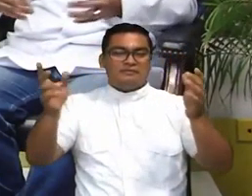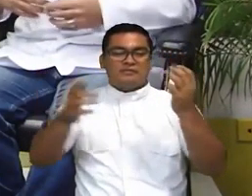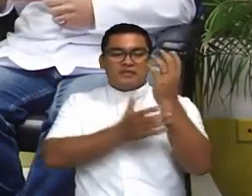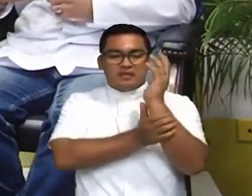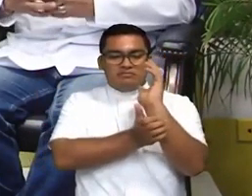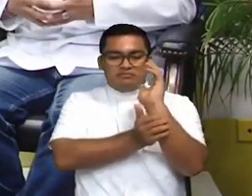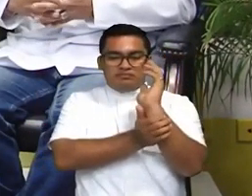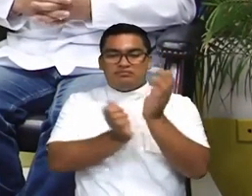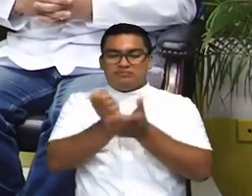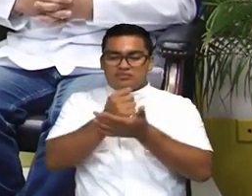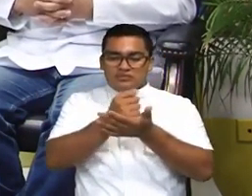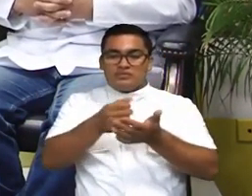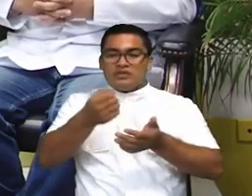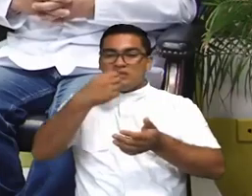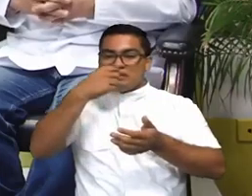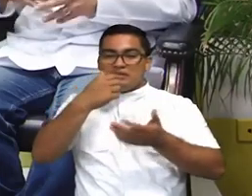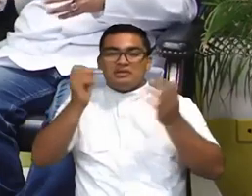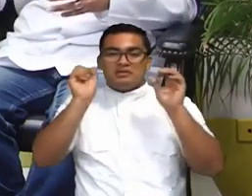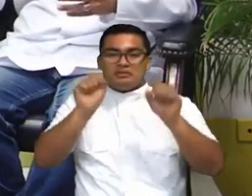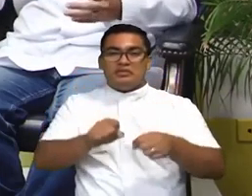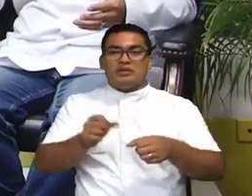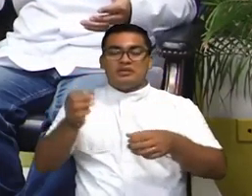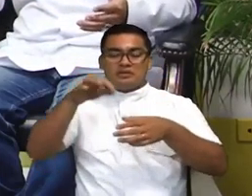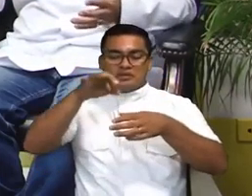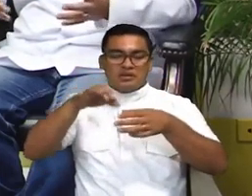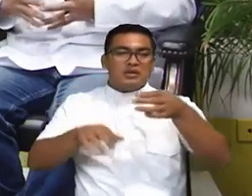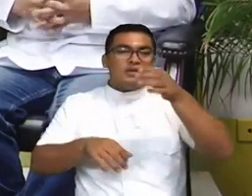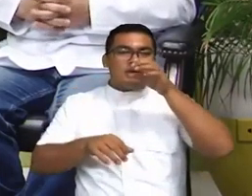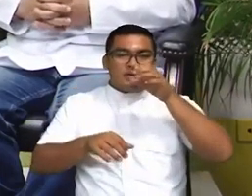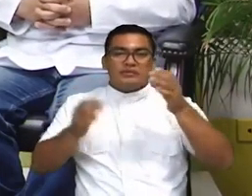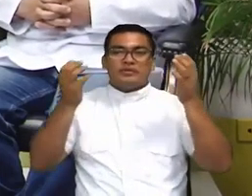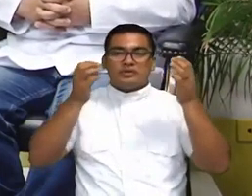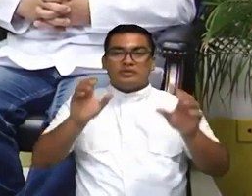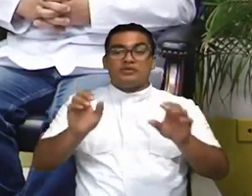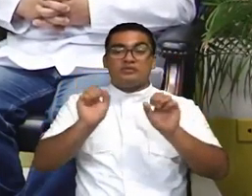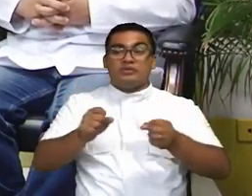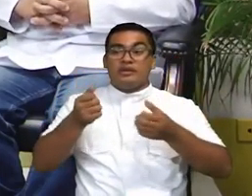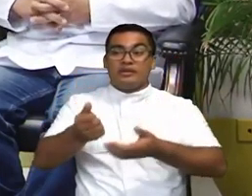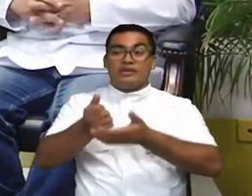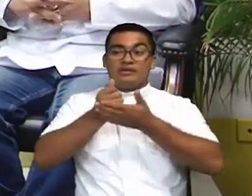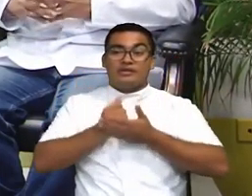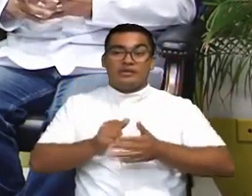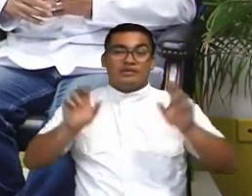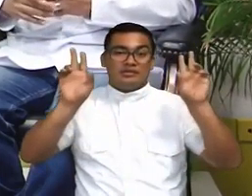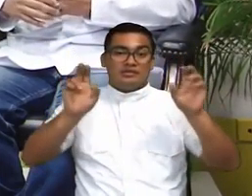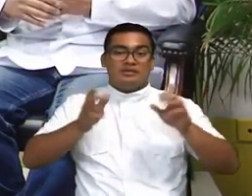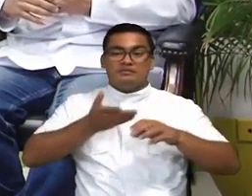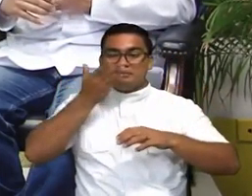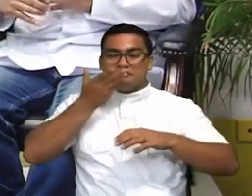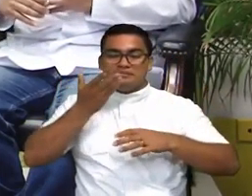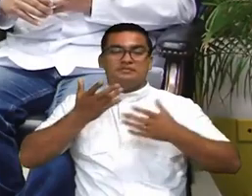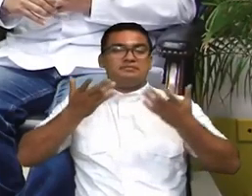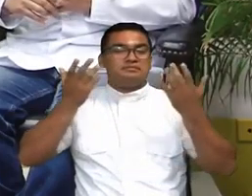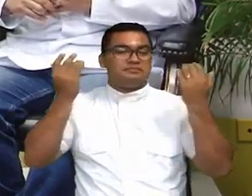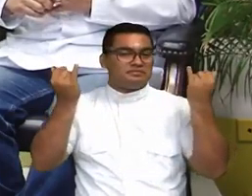eso, lo que son la utilización de los tés de menta, de manzanilla, que pueden ayudar a los procesos respiratorios.